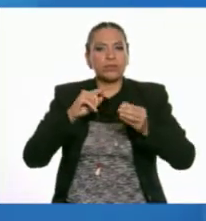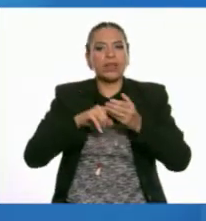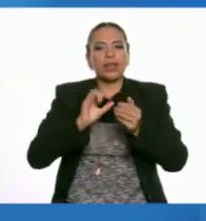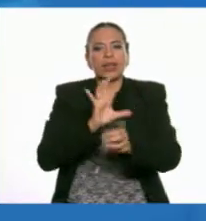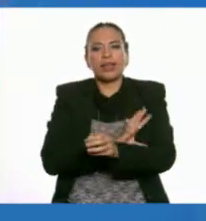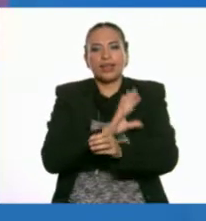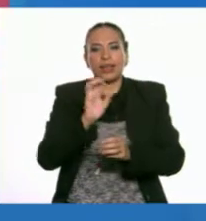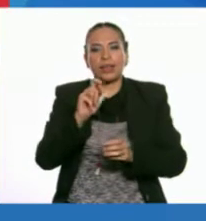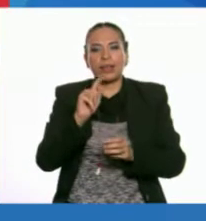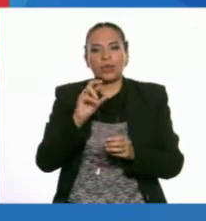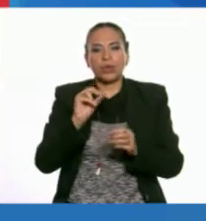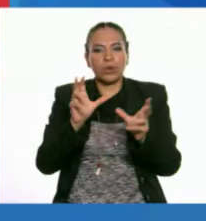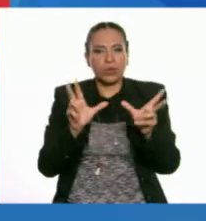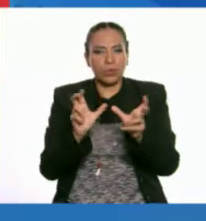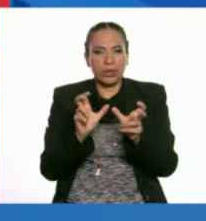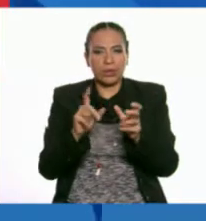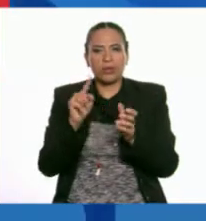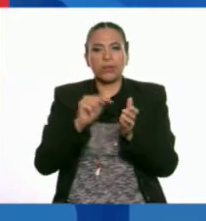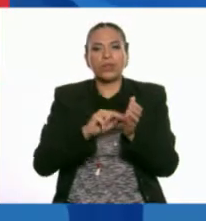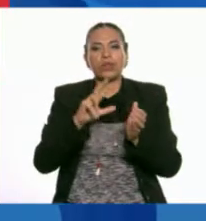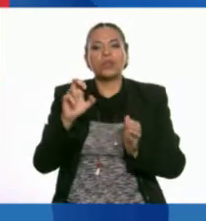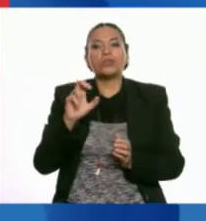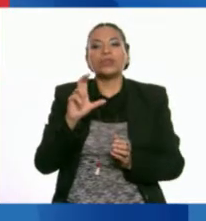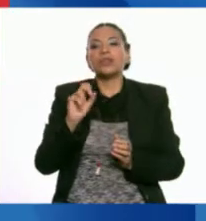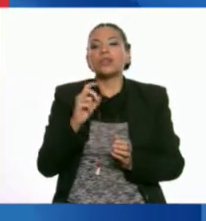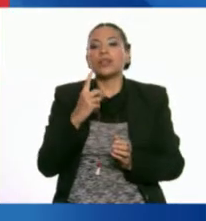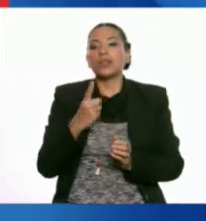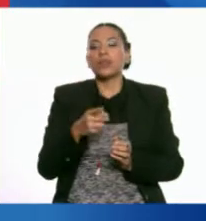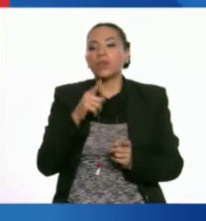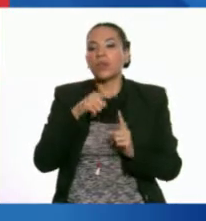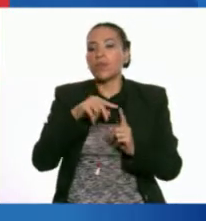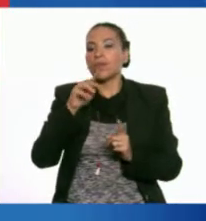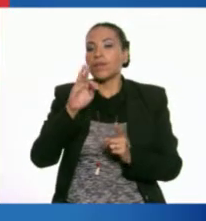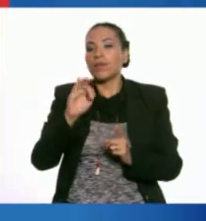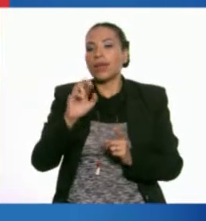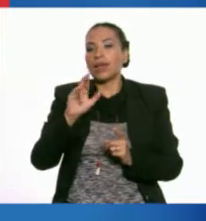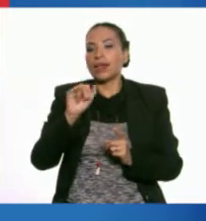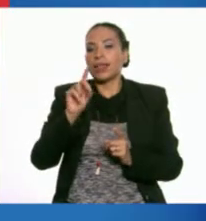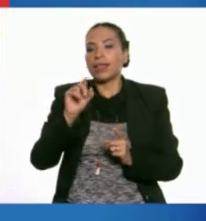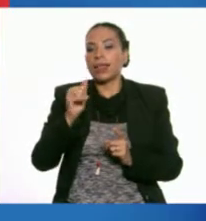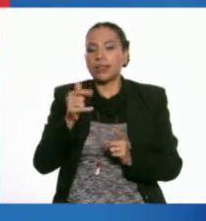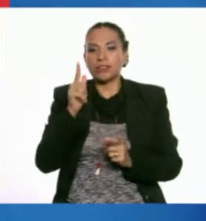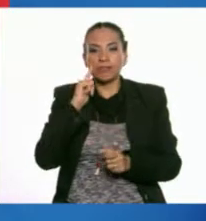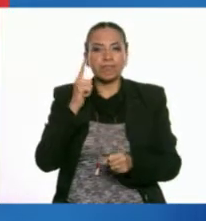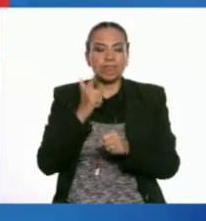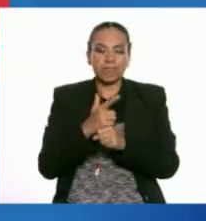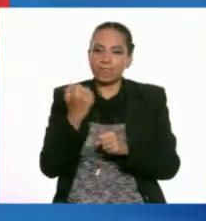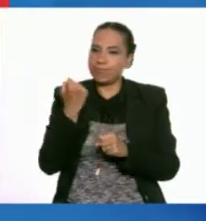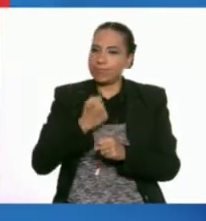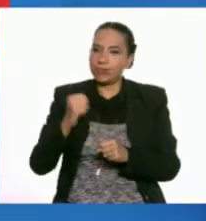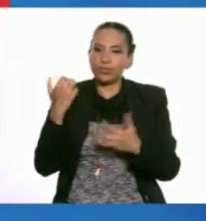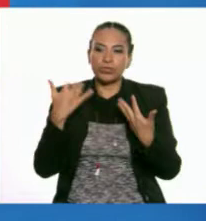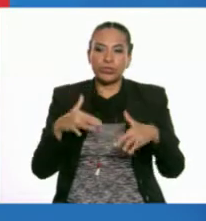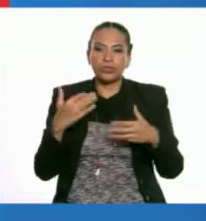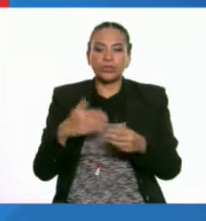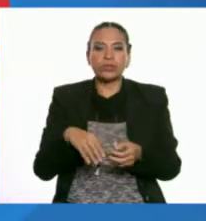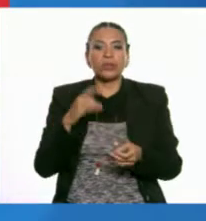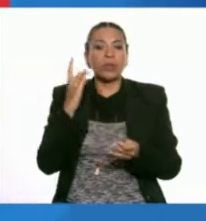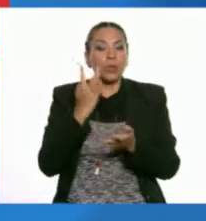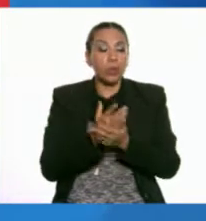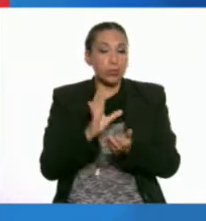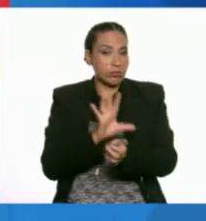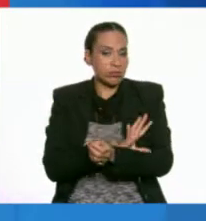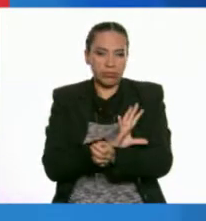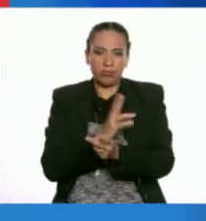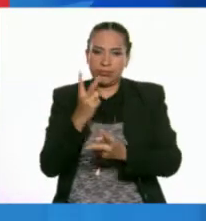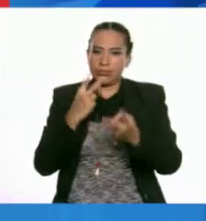electroimanes. En 1831, Faraday hizo otro descubrimiento espectacular. No solo la